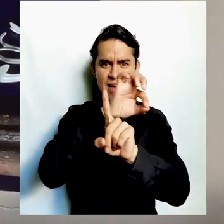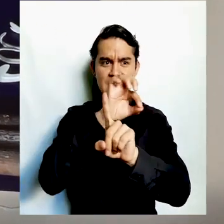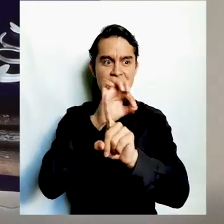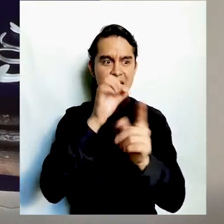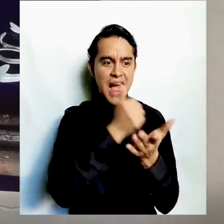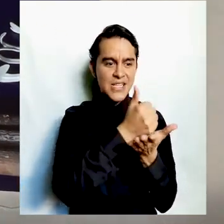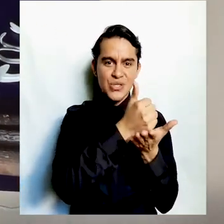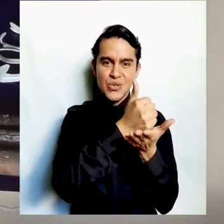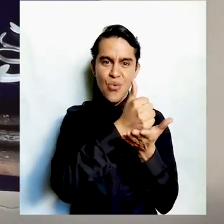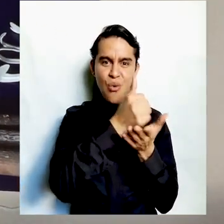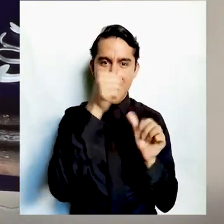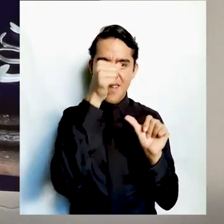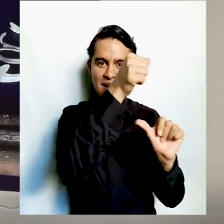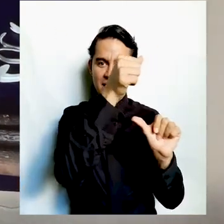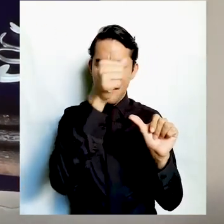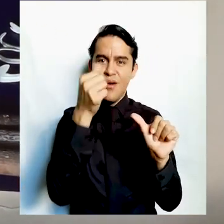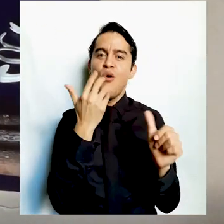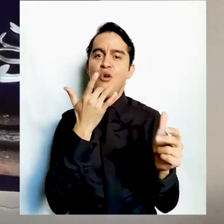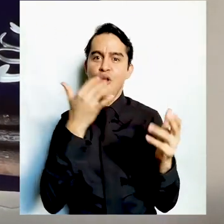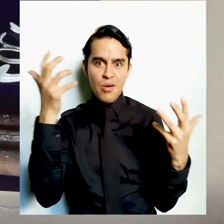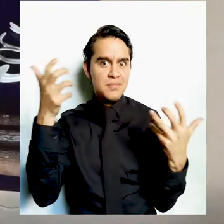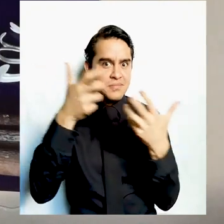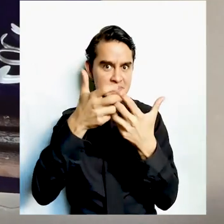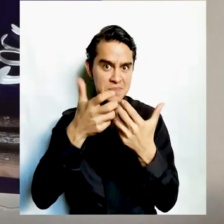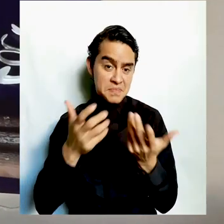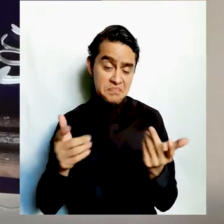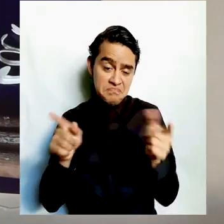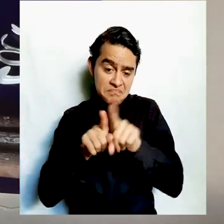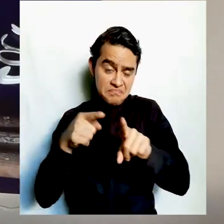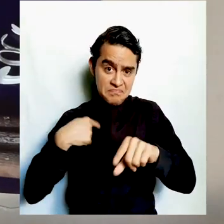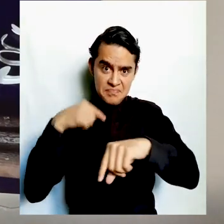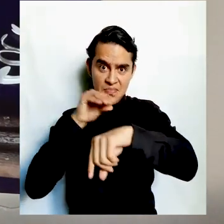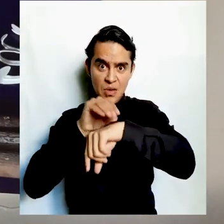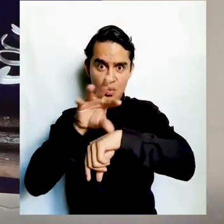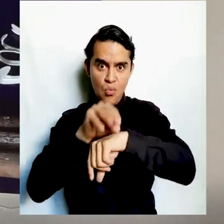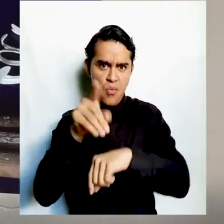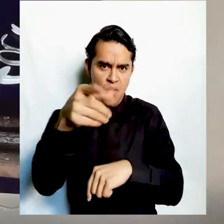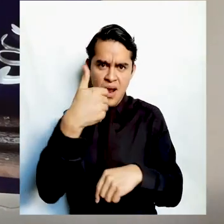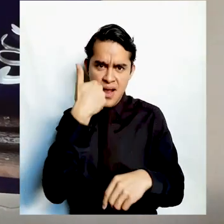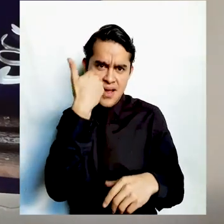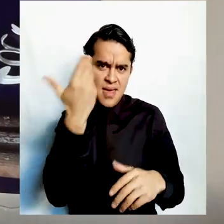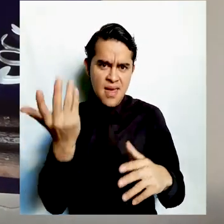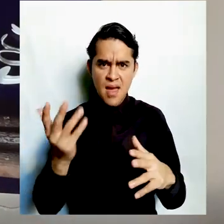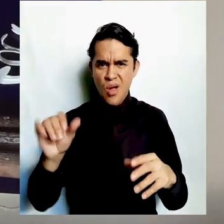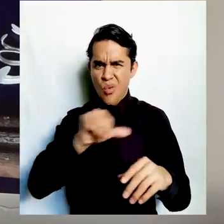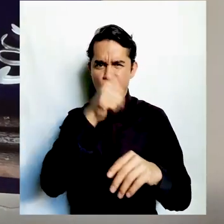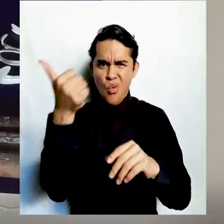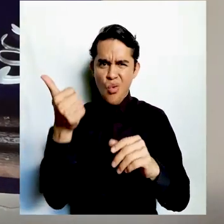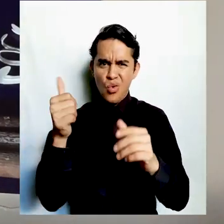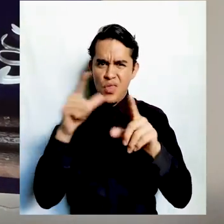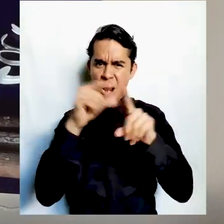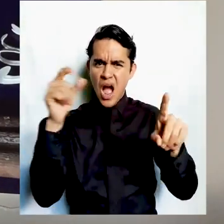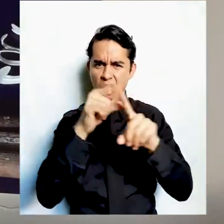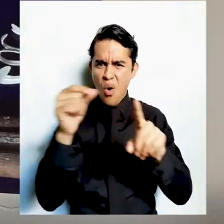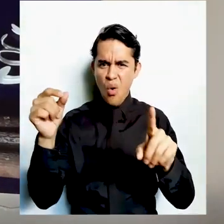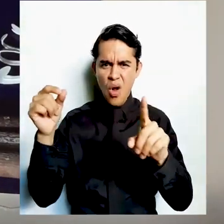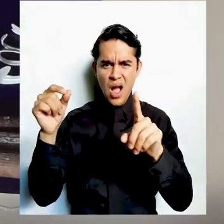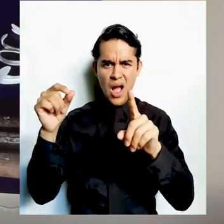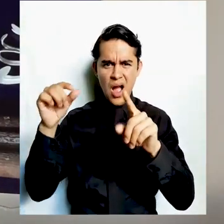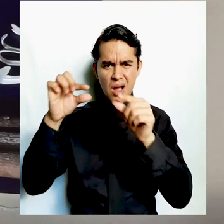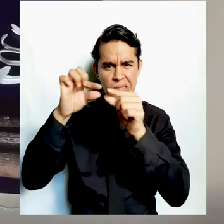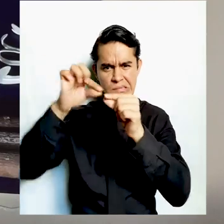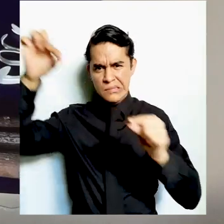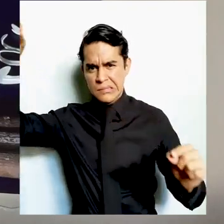También para darte útil puedes utilizar hojas de musgo, puedes utilizar hojas de